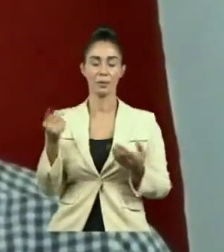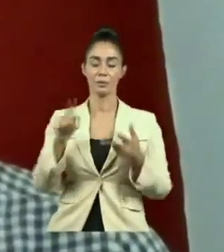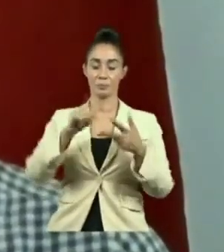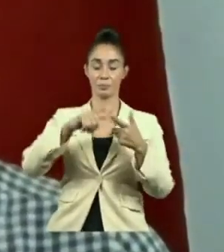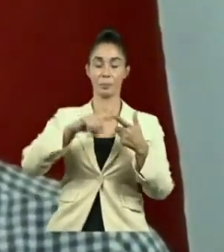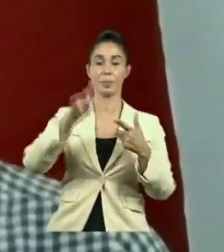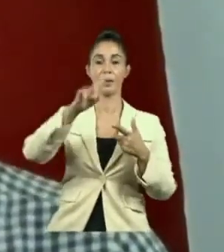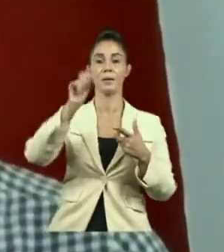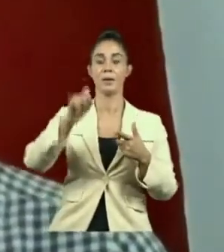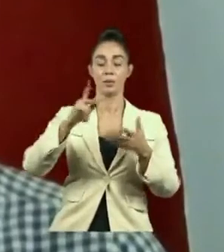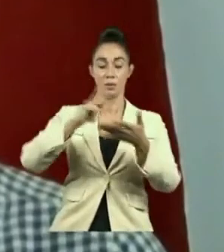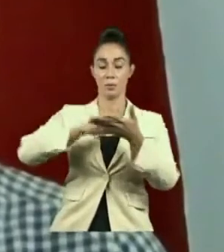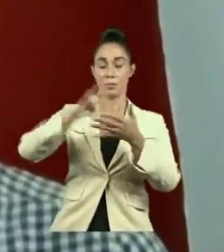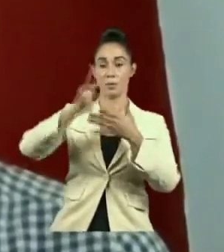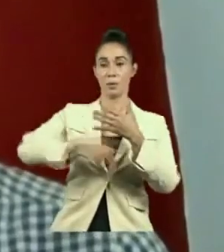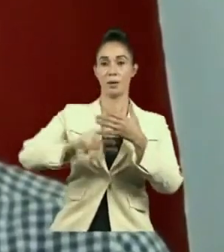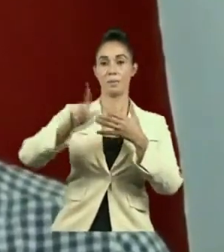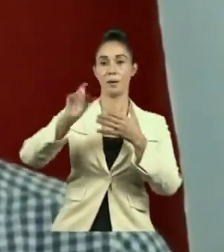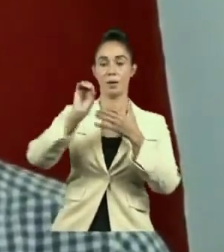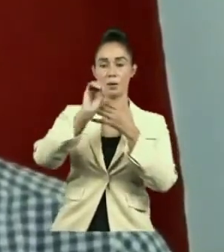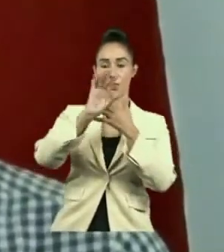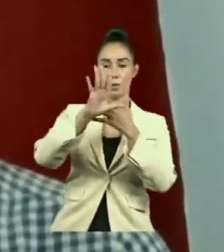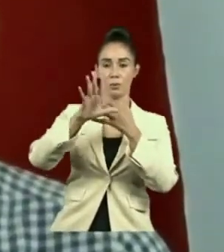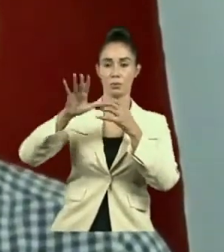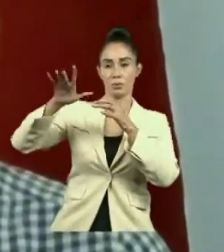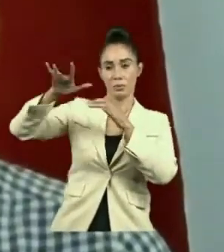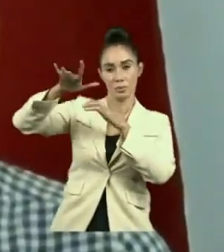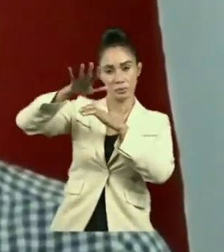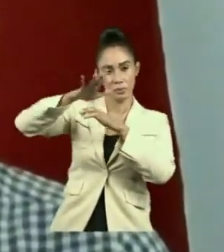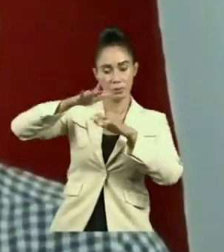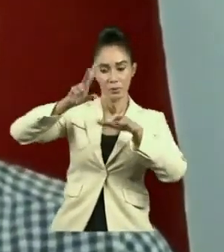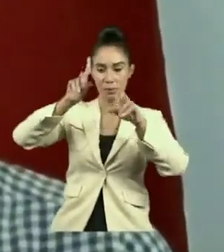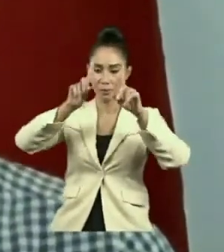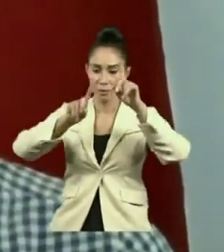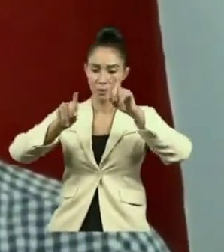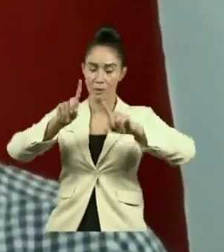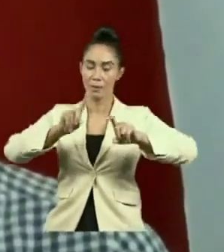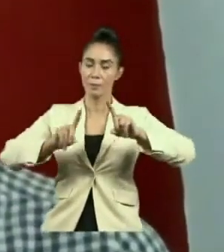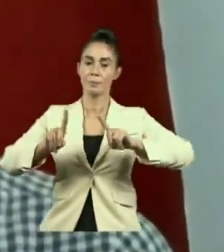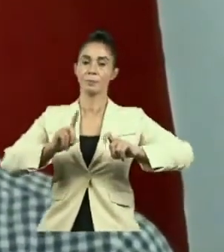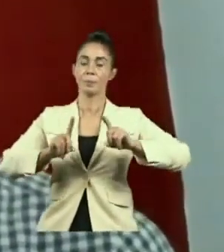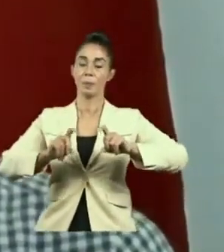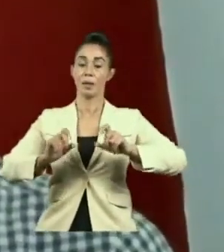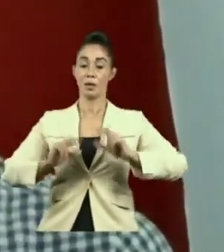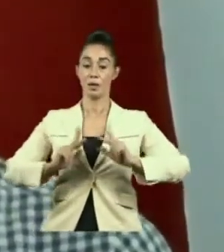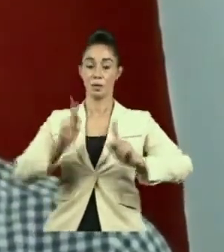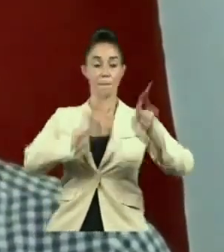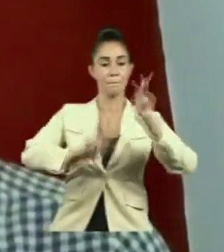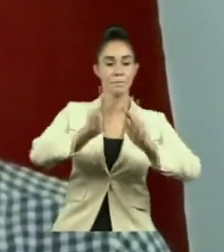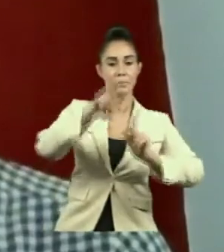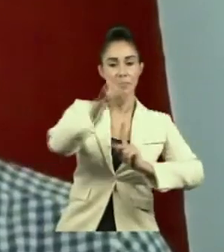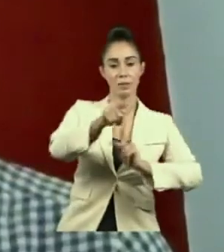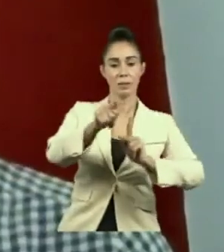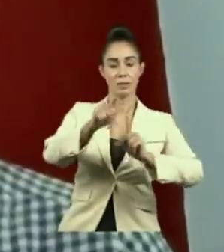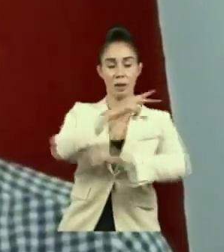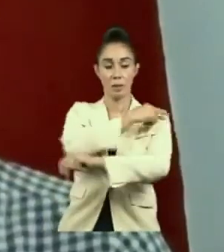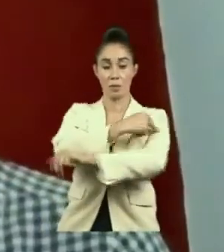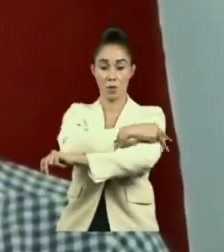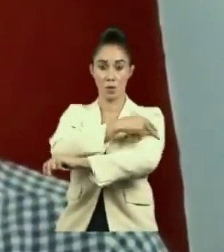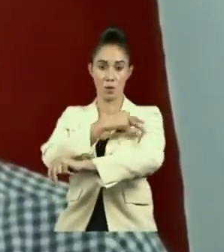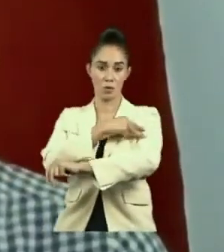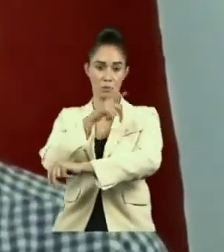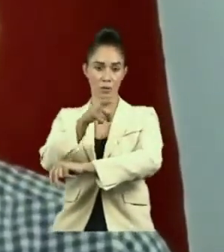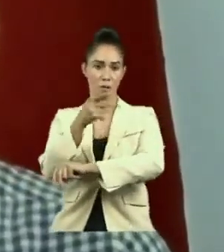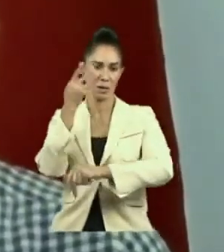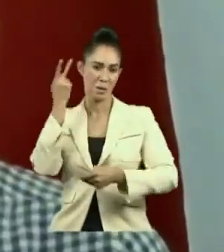del programa luz y sombra se hizo una investigación y se fue a la construcción al hospital y se determinaron que habían ciertas